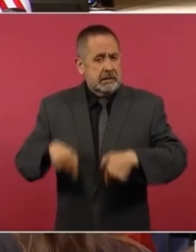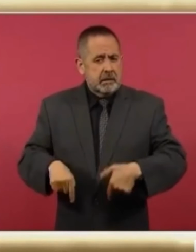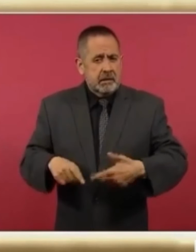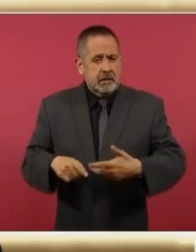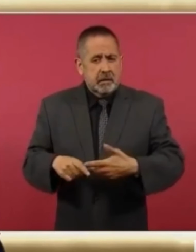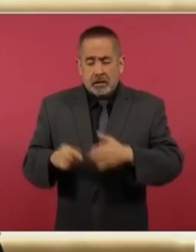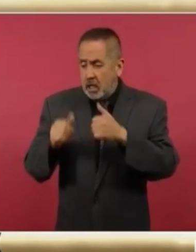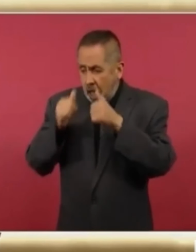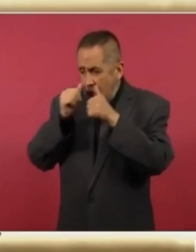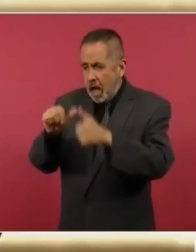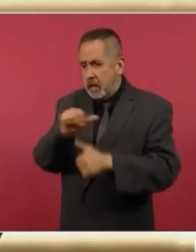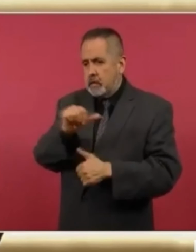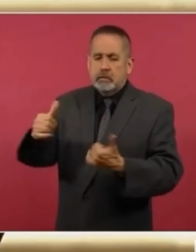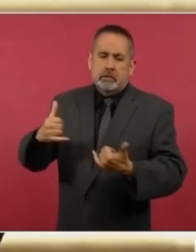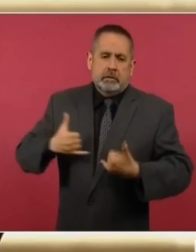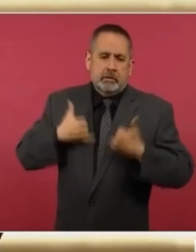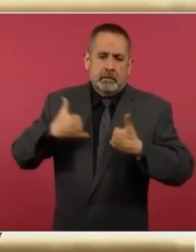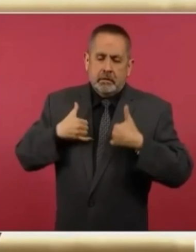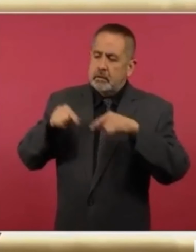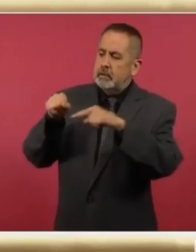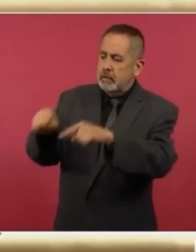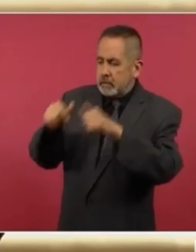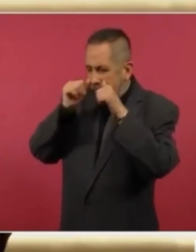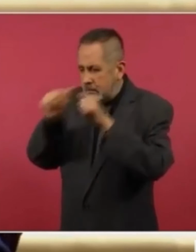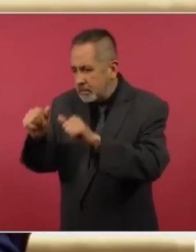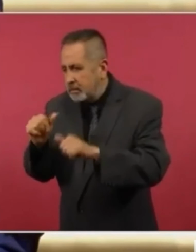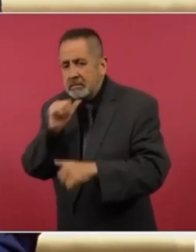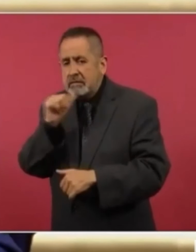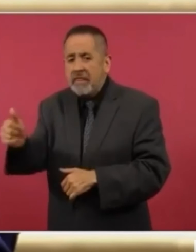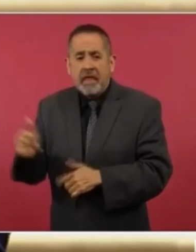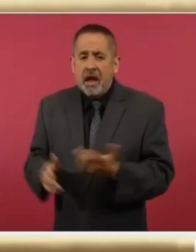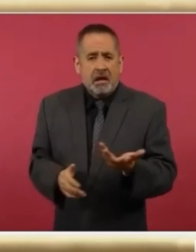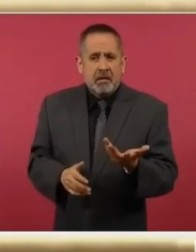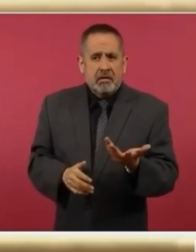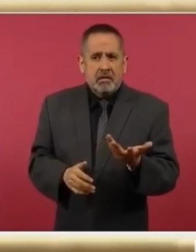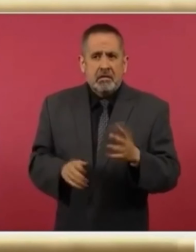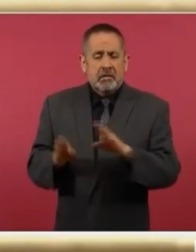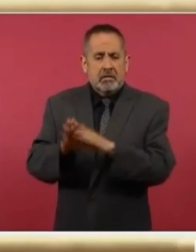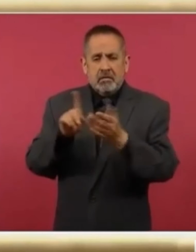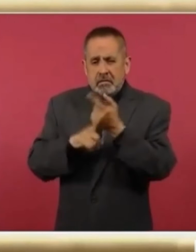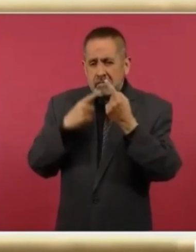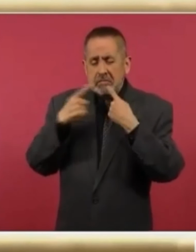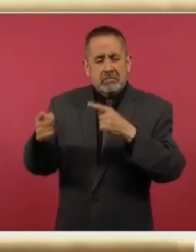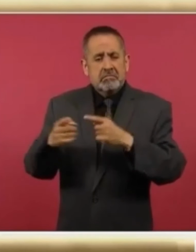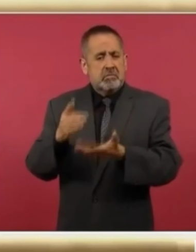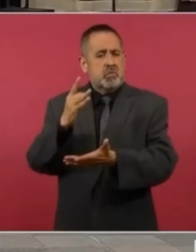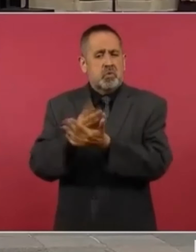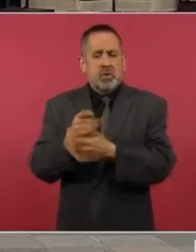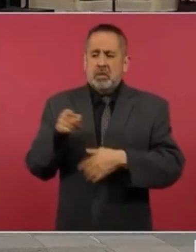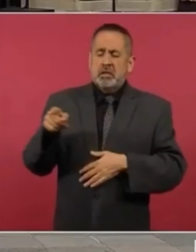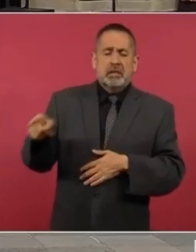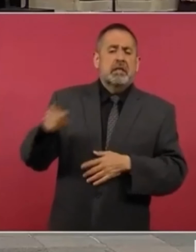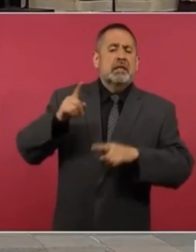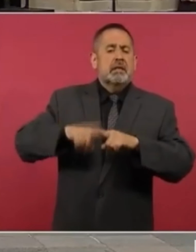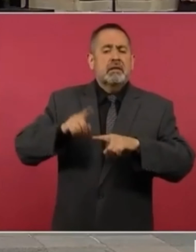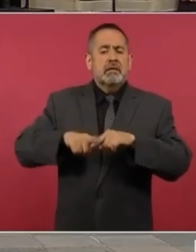se atendía a los jóvenes. Lo único que se hizo fue